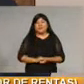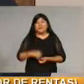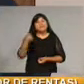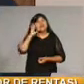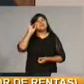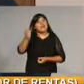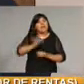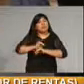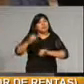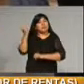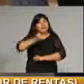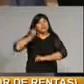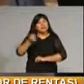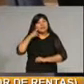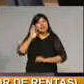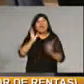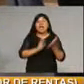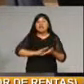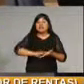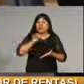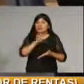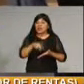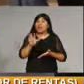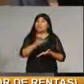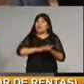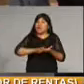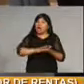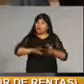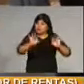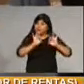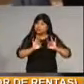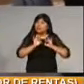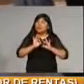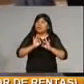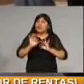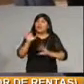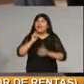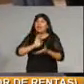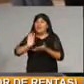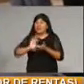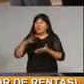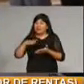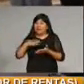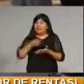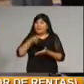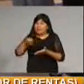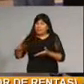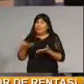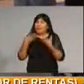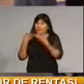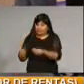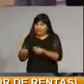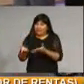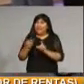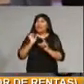situación de regularización de morosos solamente va a tener beneficios a esta gente sino que también se